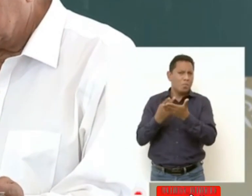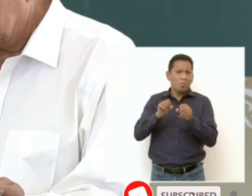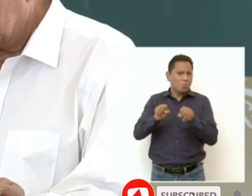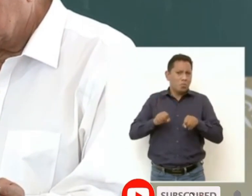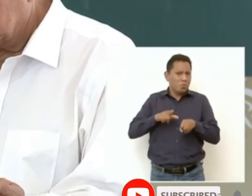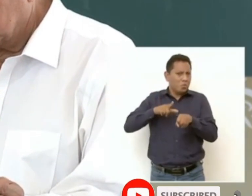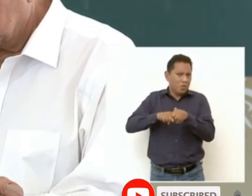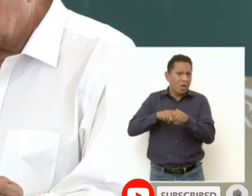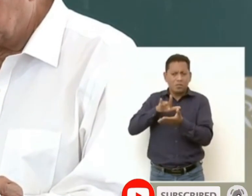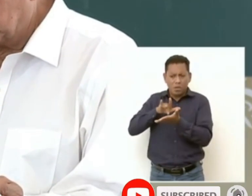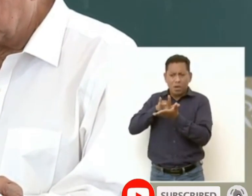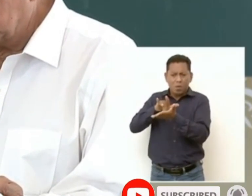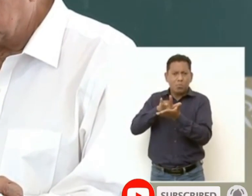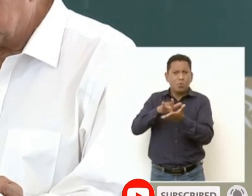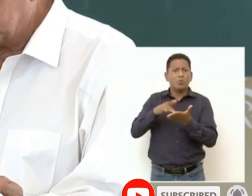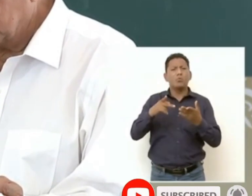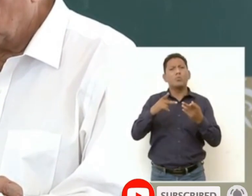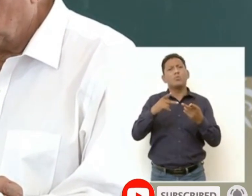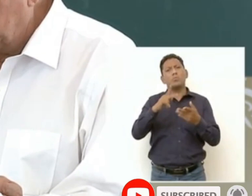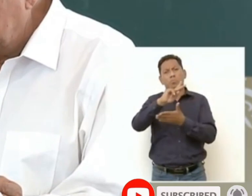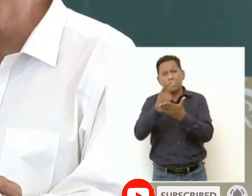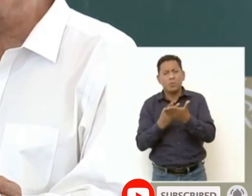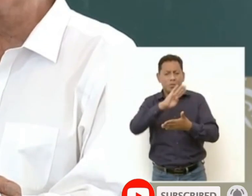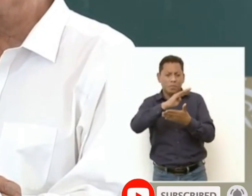sociales, de los programas del bienestar,